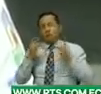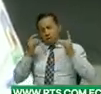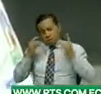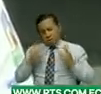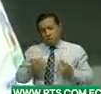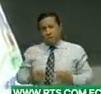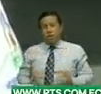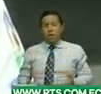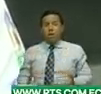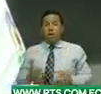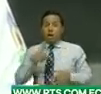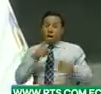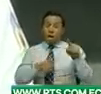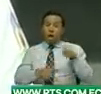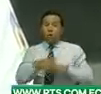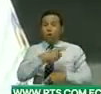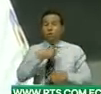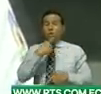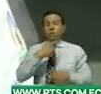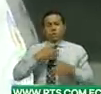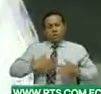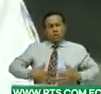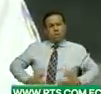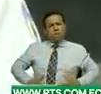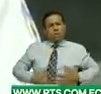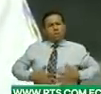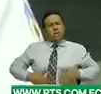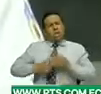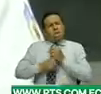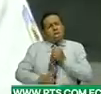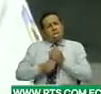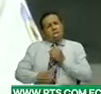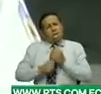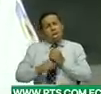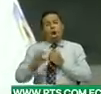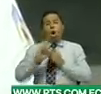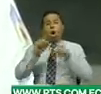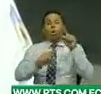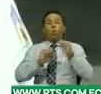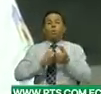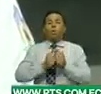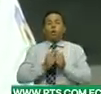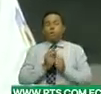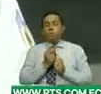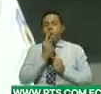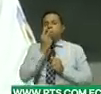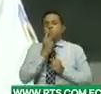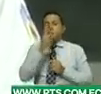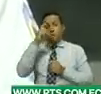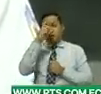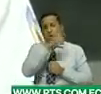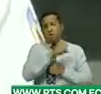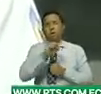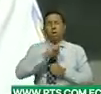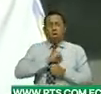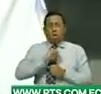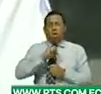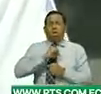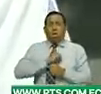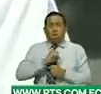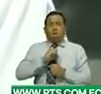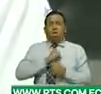mayoría viene con cuadros gastrointestinales, diarreas, problemas respiratorios, tos, algunos llegan